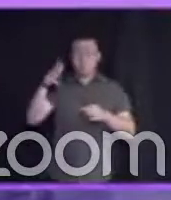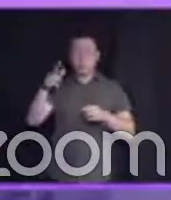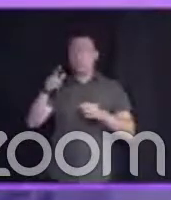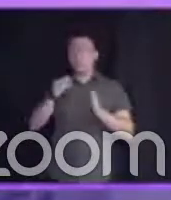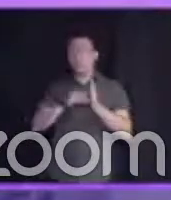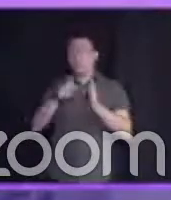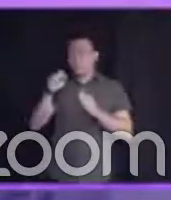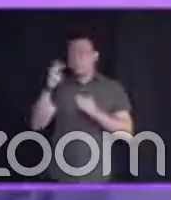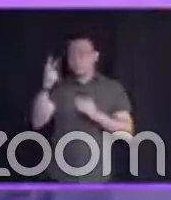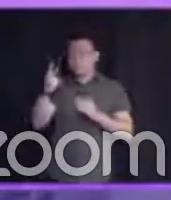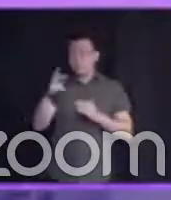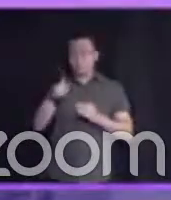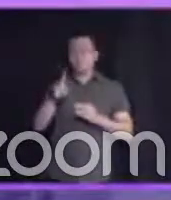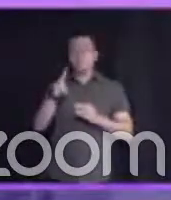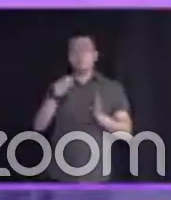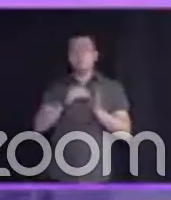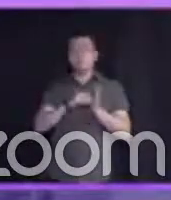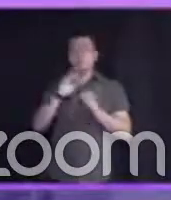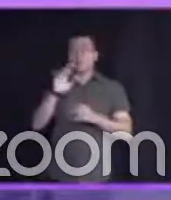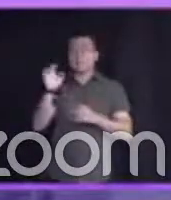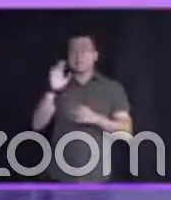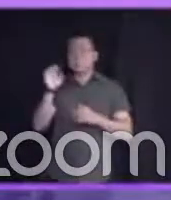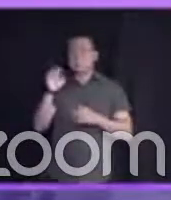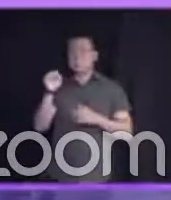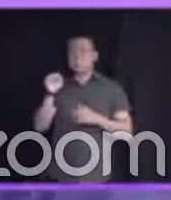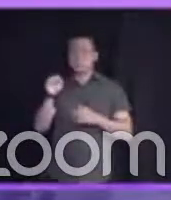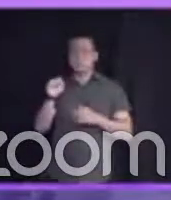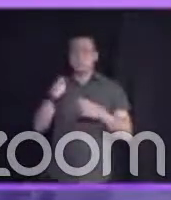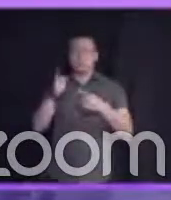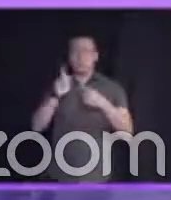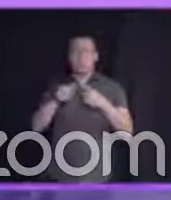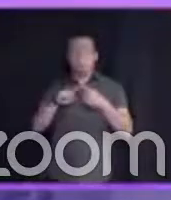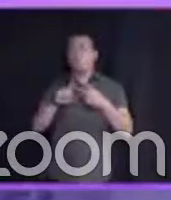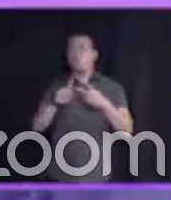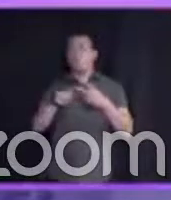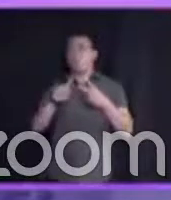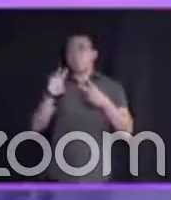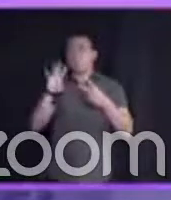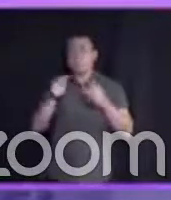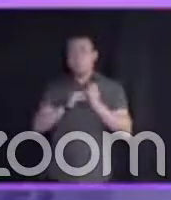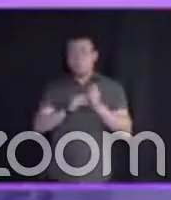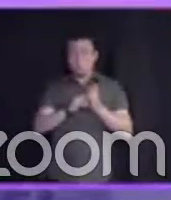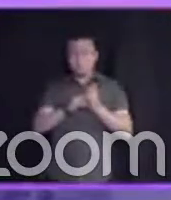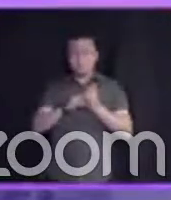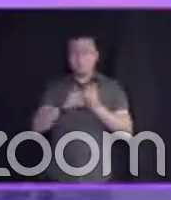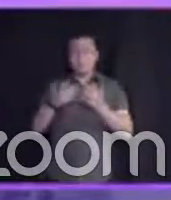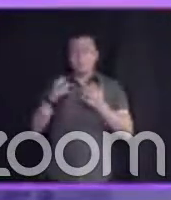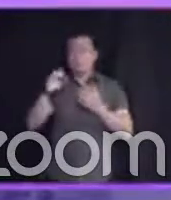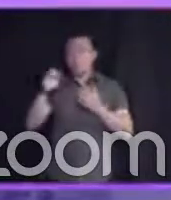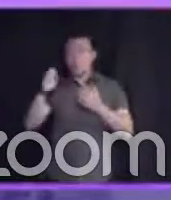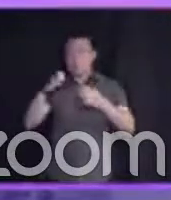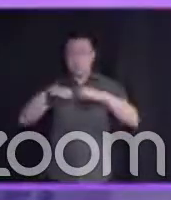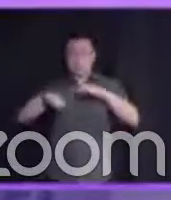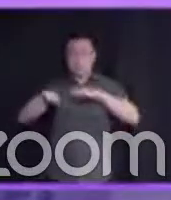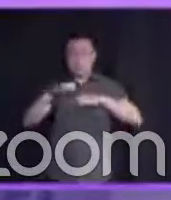Extravaganas. 2,500 puntos sencillo, 4,000 con coempresario y 2,000 por cada chamaco.